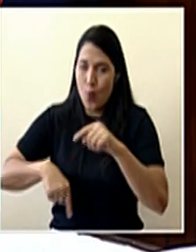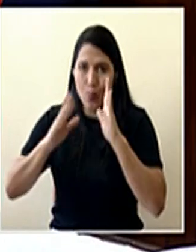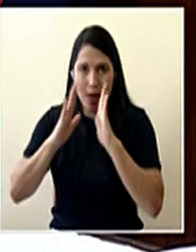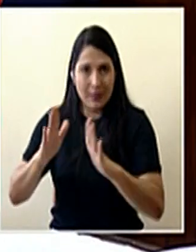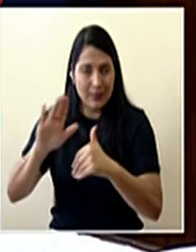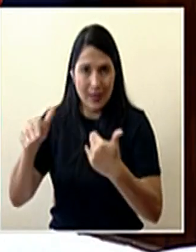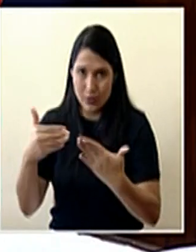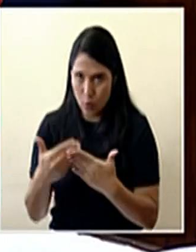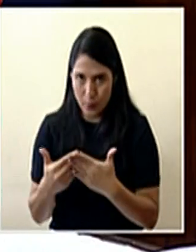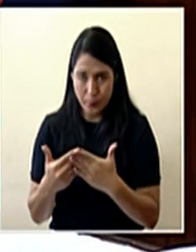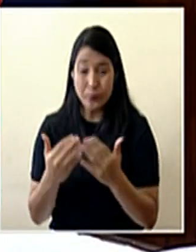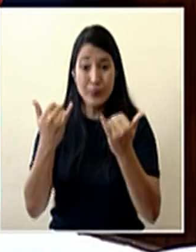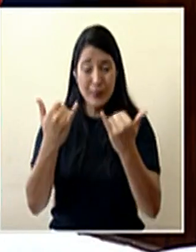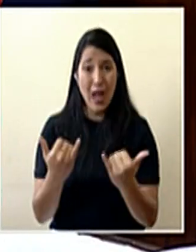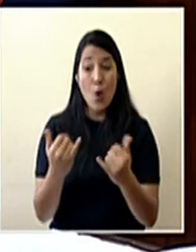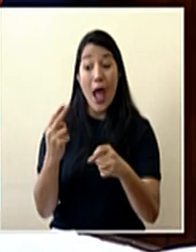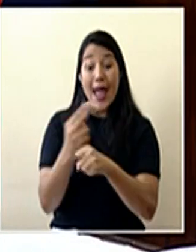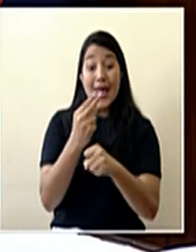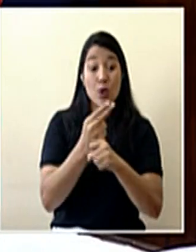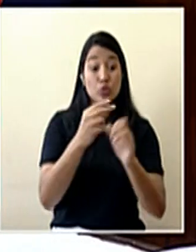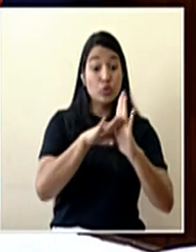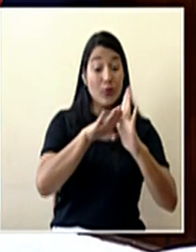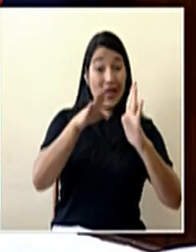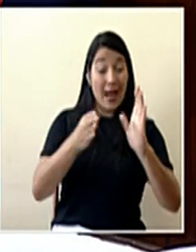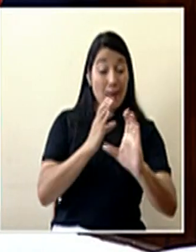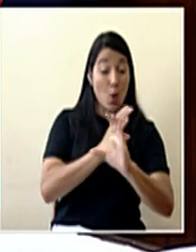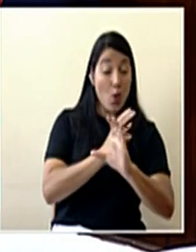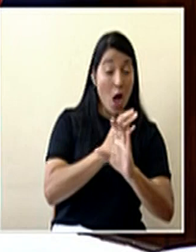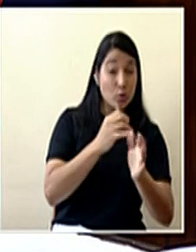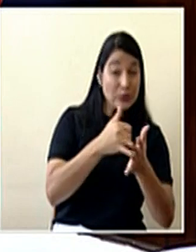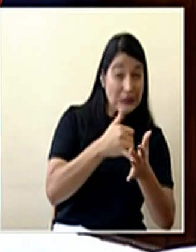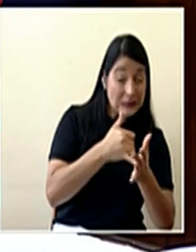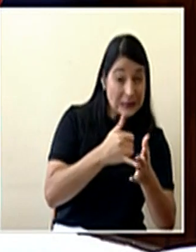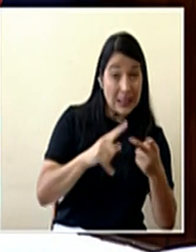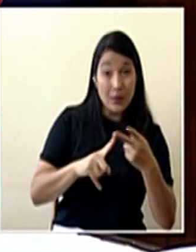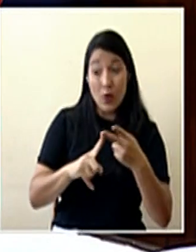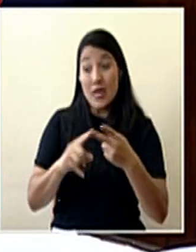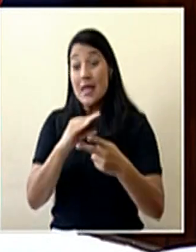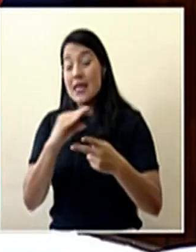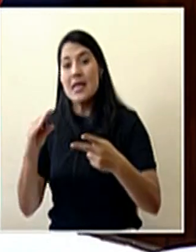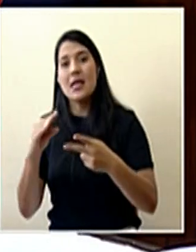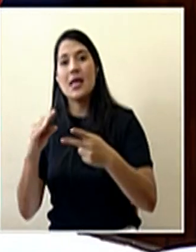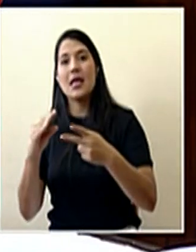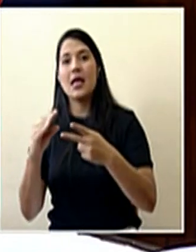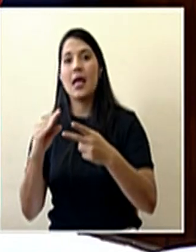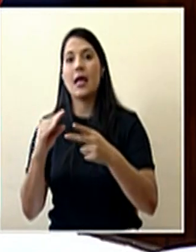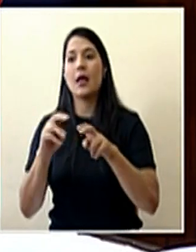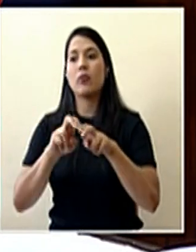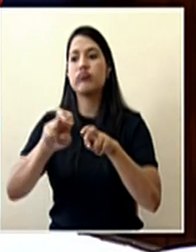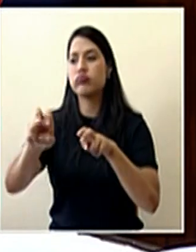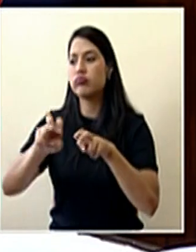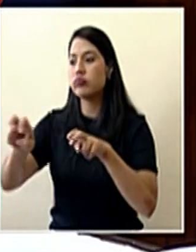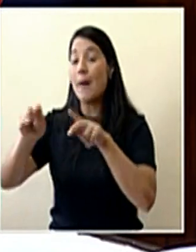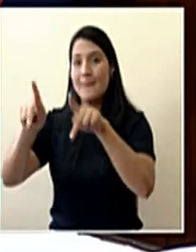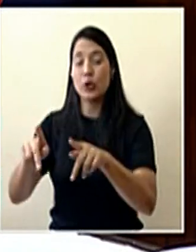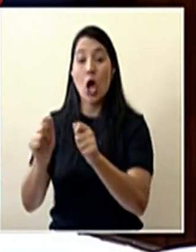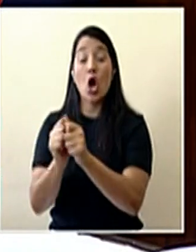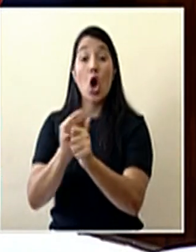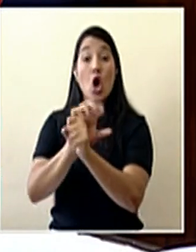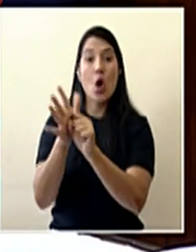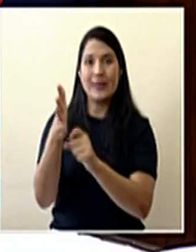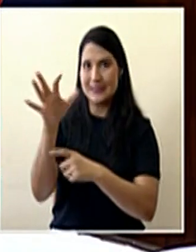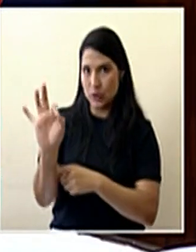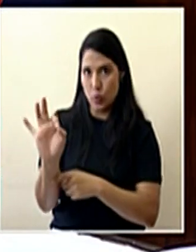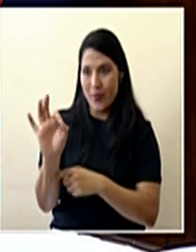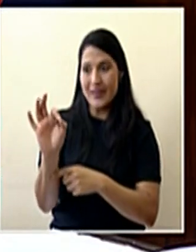de cuidados intensivos y la distribución de los pacientes COVID y no COVID se centralizó en un comando de distribución de pacientes. Nunca antes se